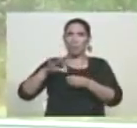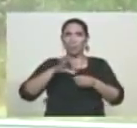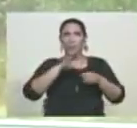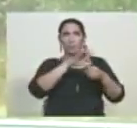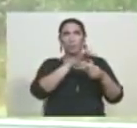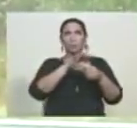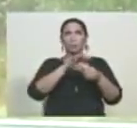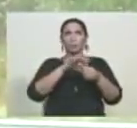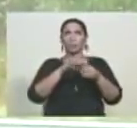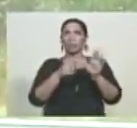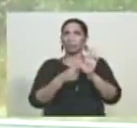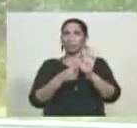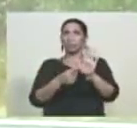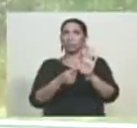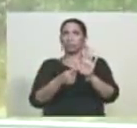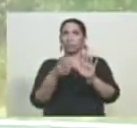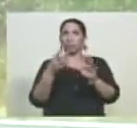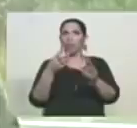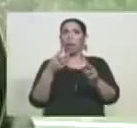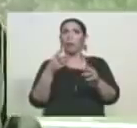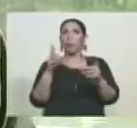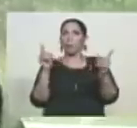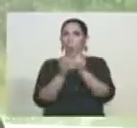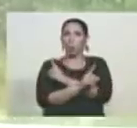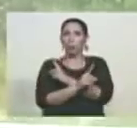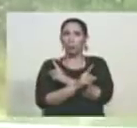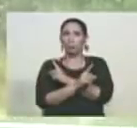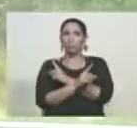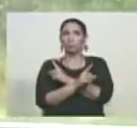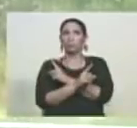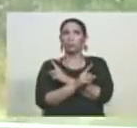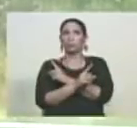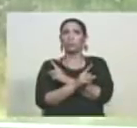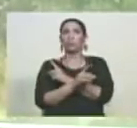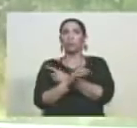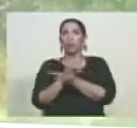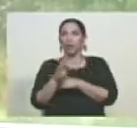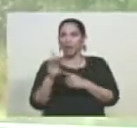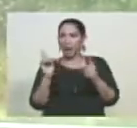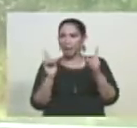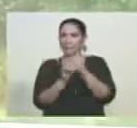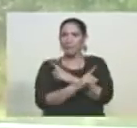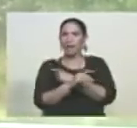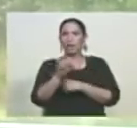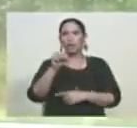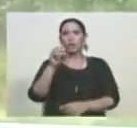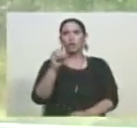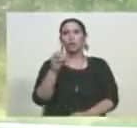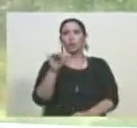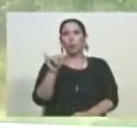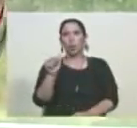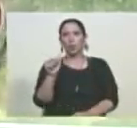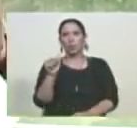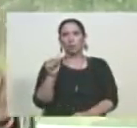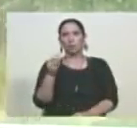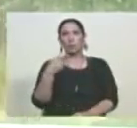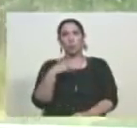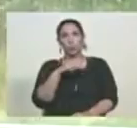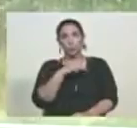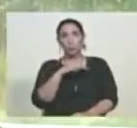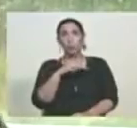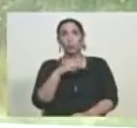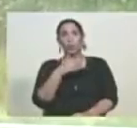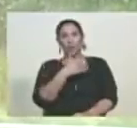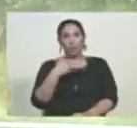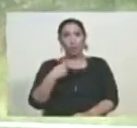a representar una alternativa para dejar de depender de la soya. Entonces, tome eso por ahí